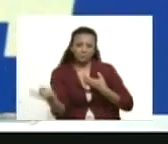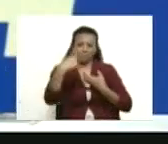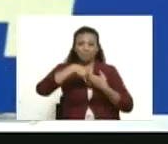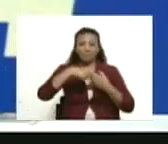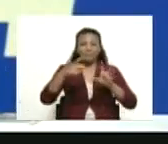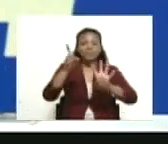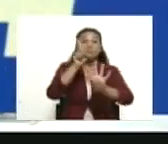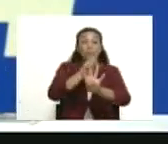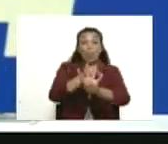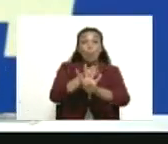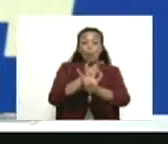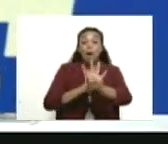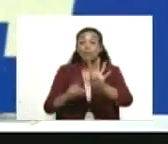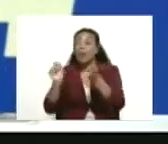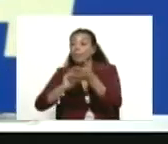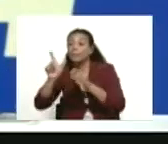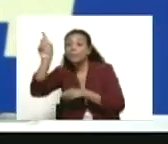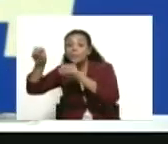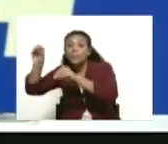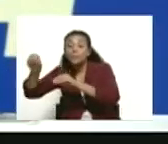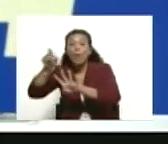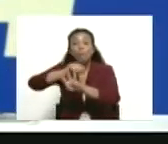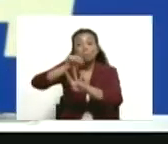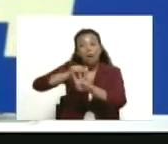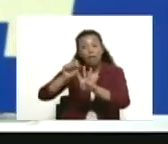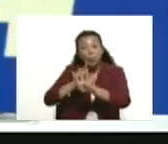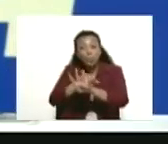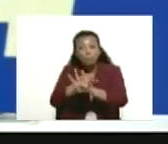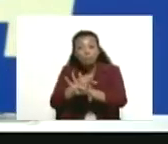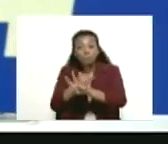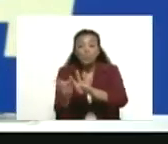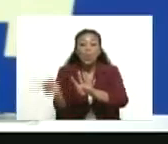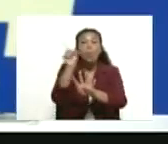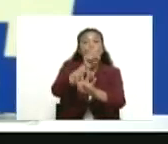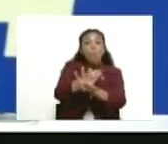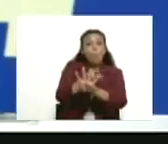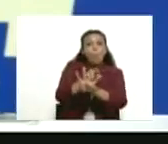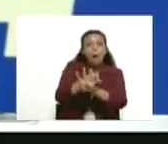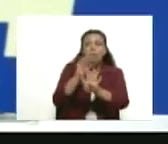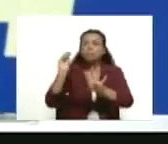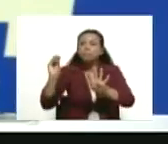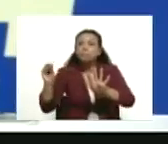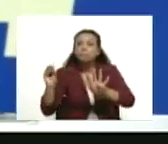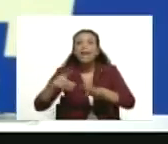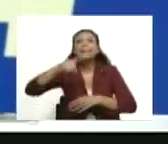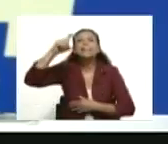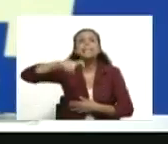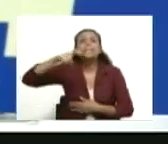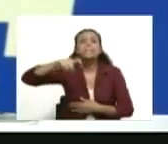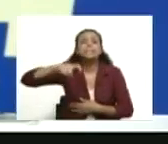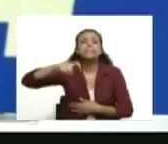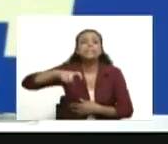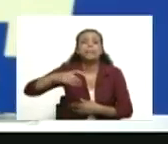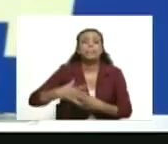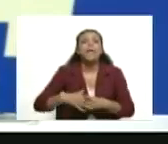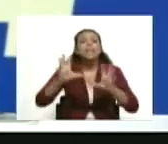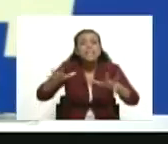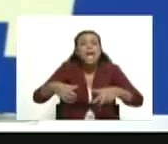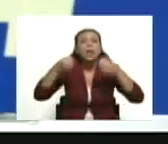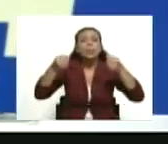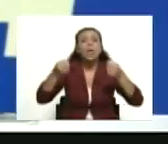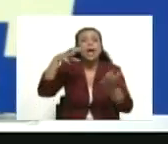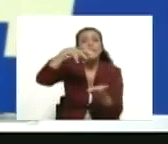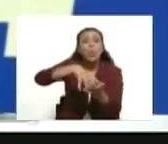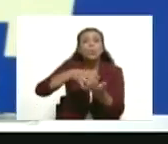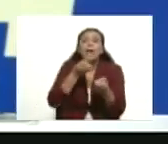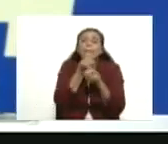consenso. Toma nota, Alfred Nazaré. Un cuarto consenso. La necesidad de rescatar el estado